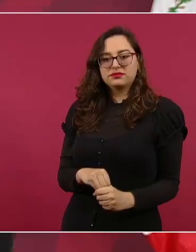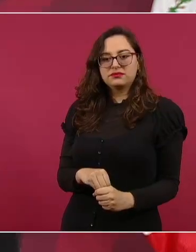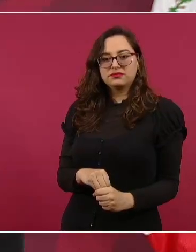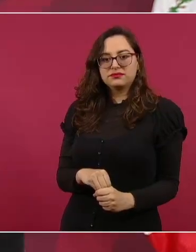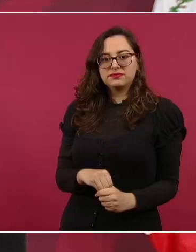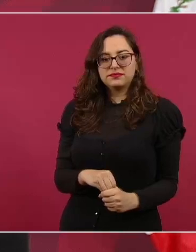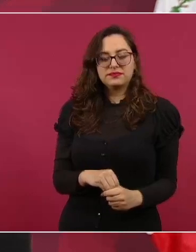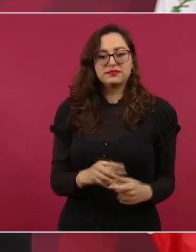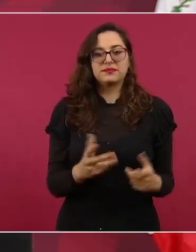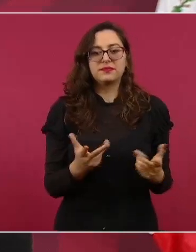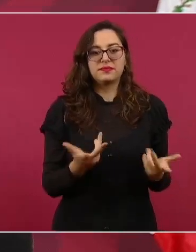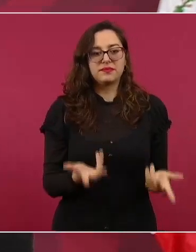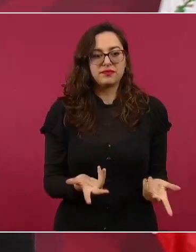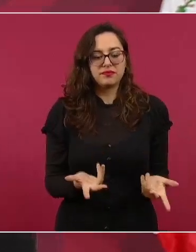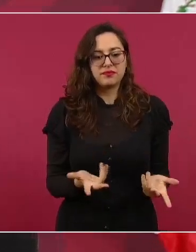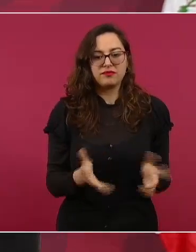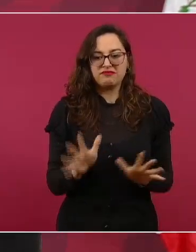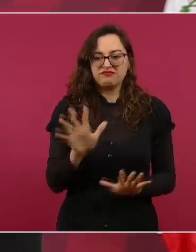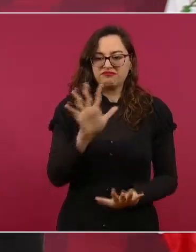y se manipulaba